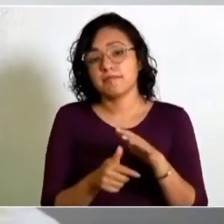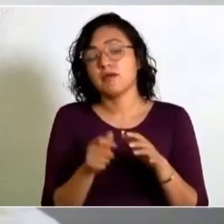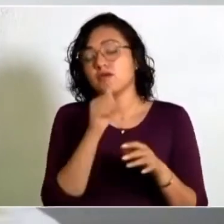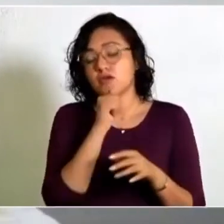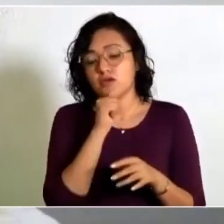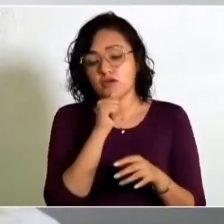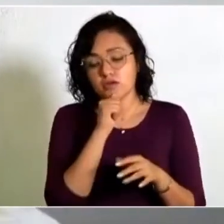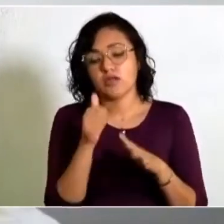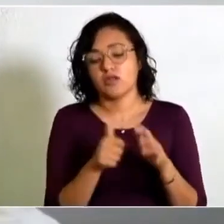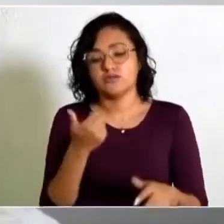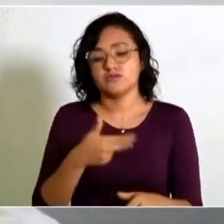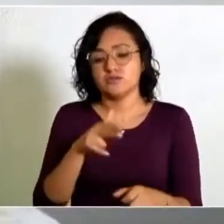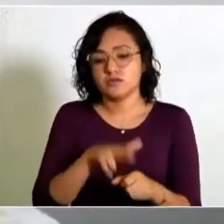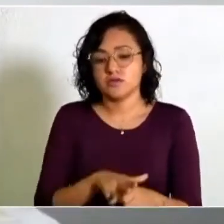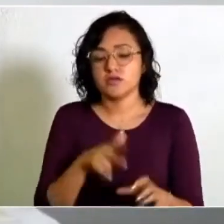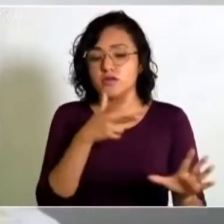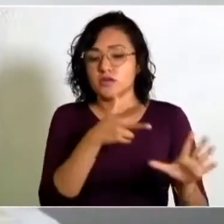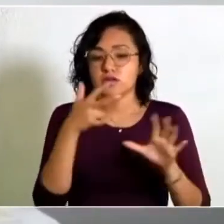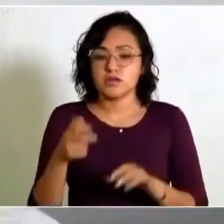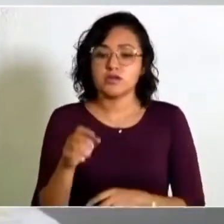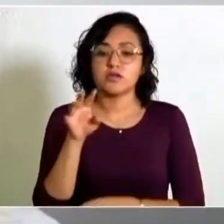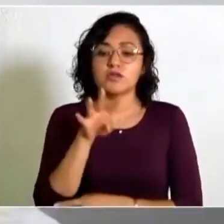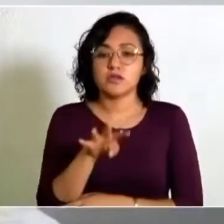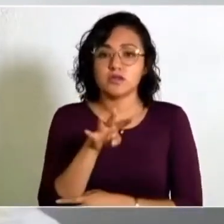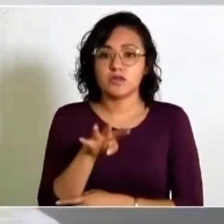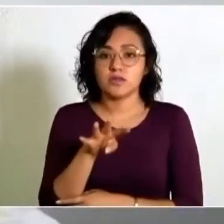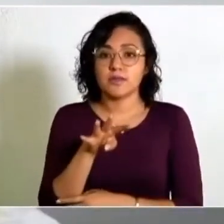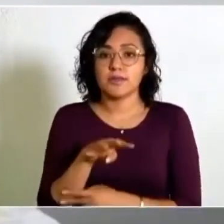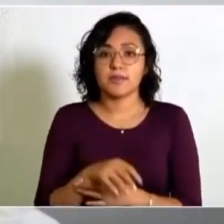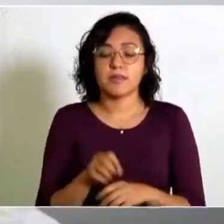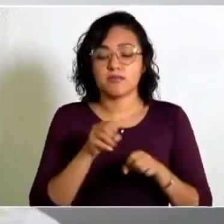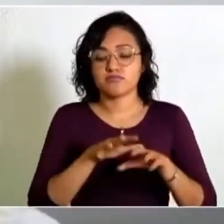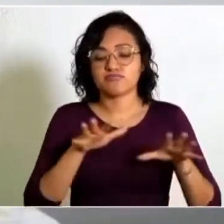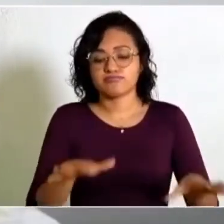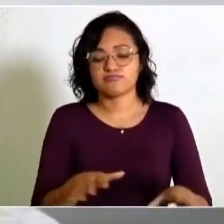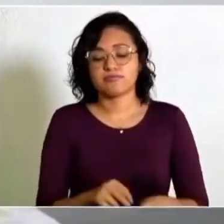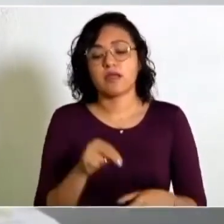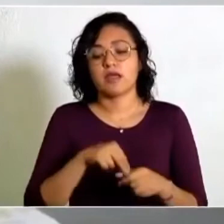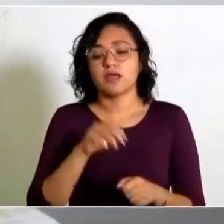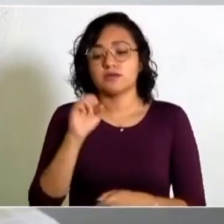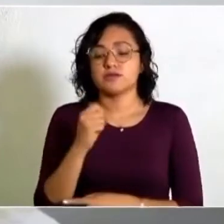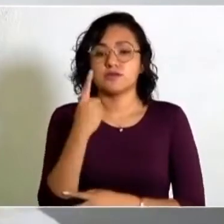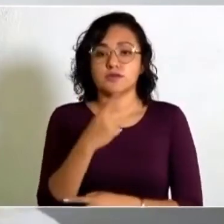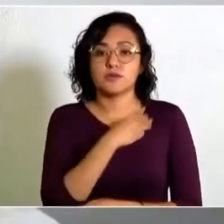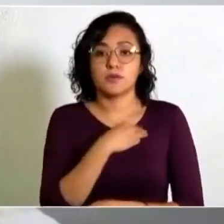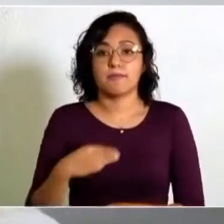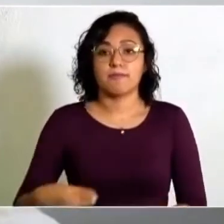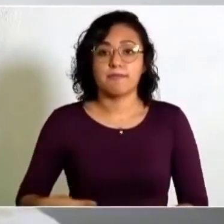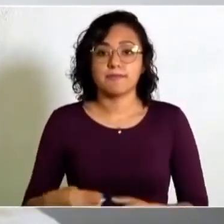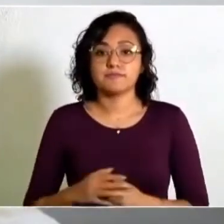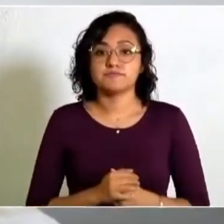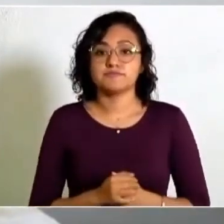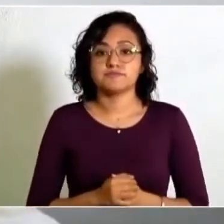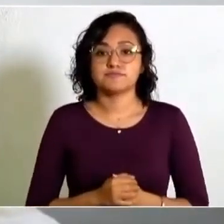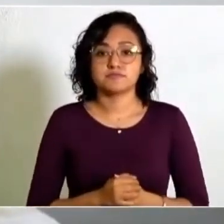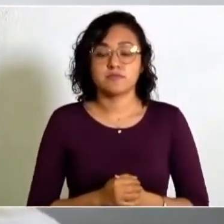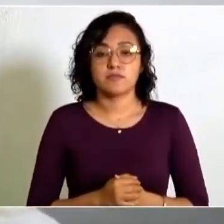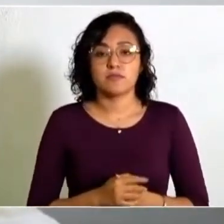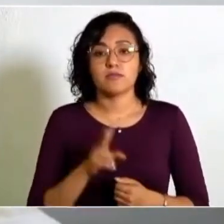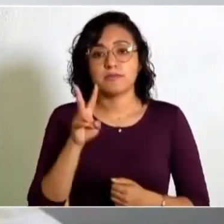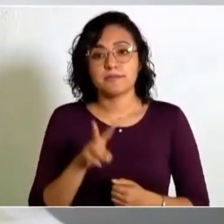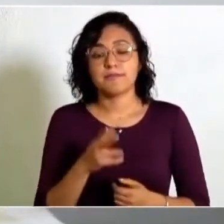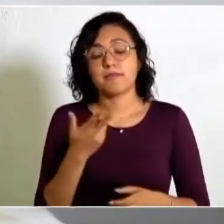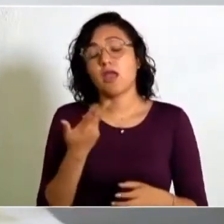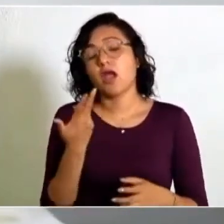incluyendo ambulatorios y hospitalizados, 819, distribuidos en 61 municipios. En lo que respecta